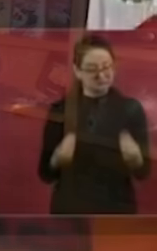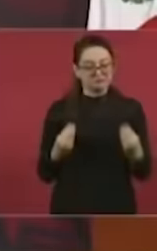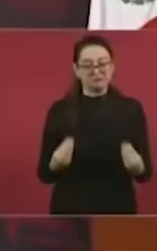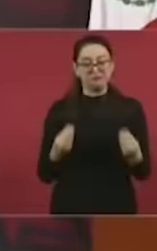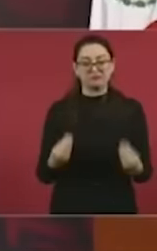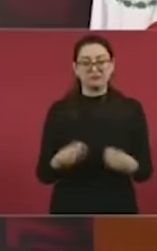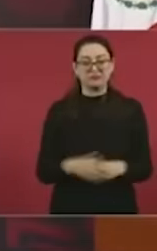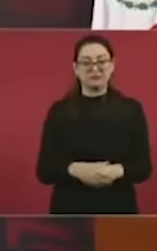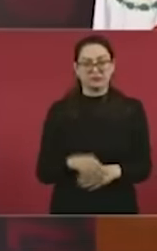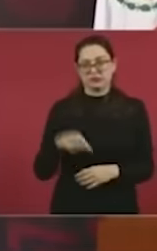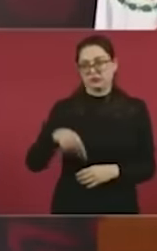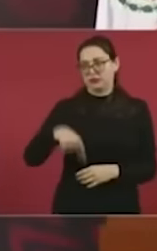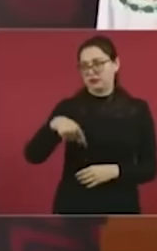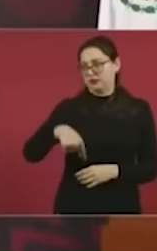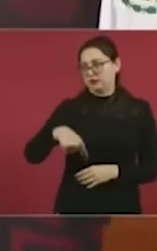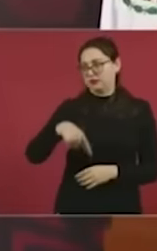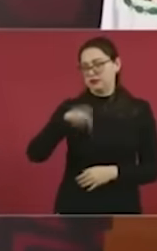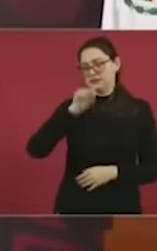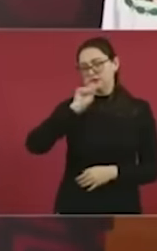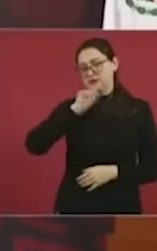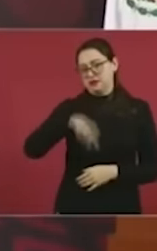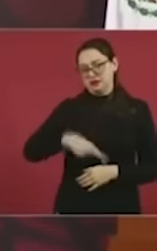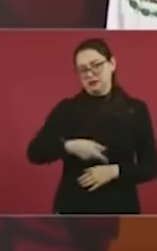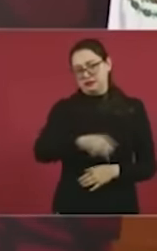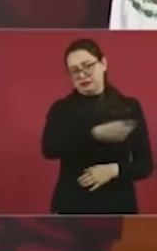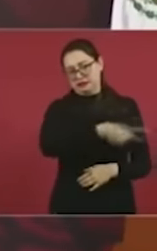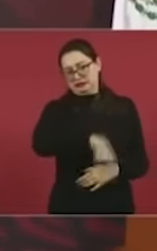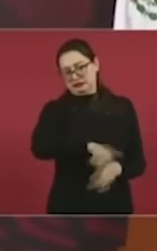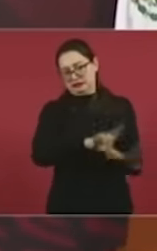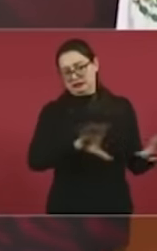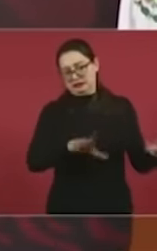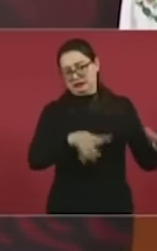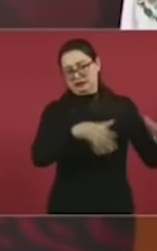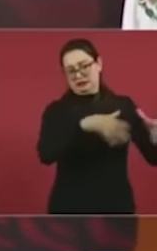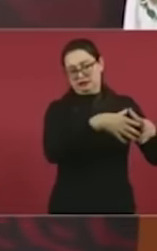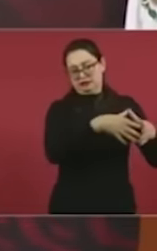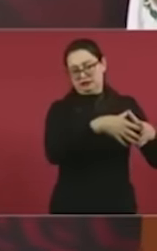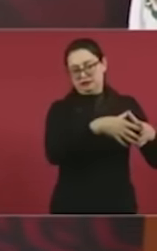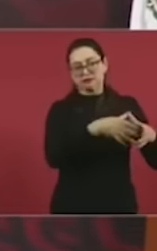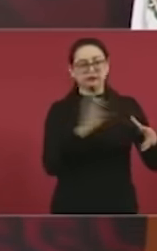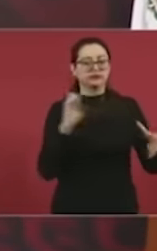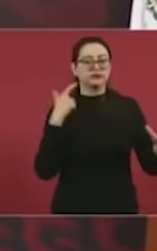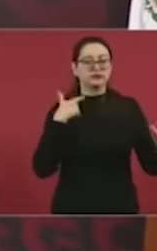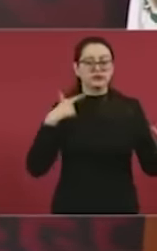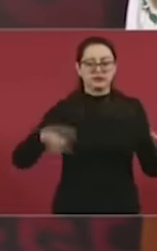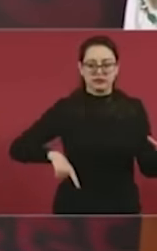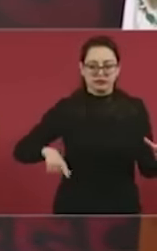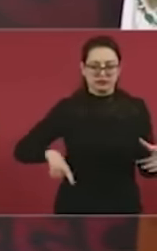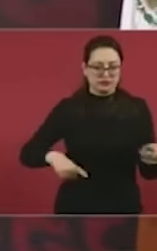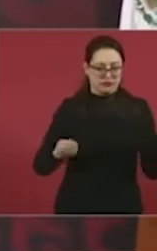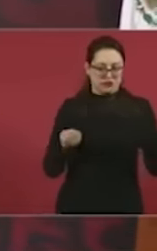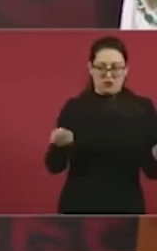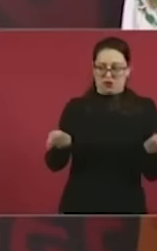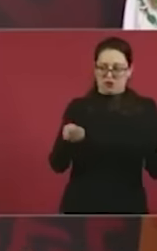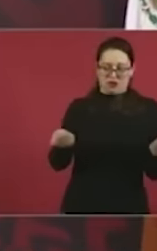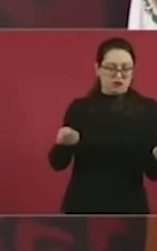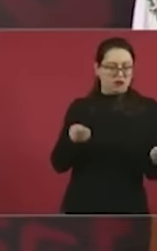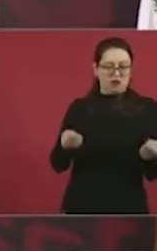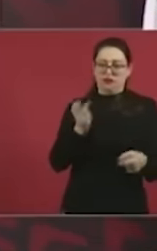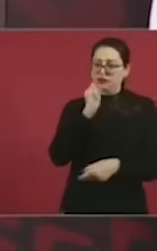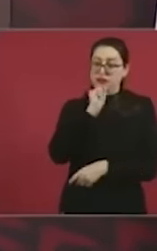prop pública habló con algunos elementos del gobierno mexicano que estaban